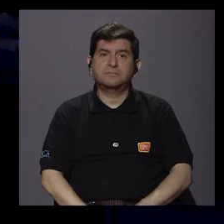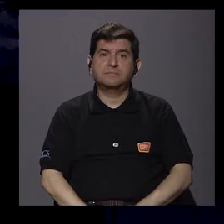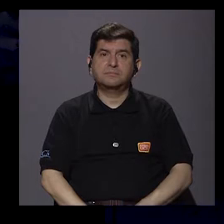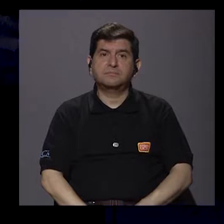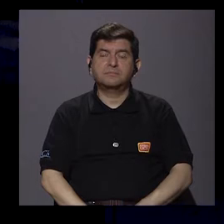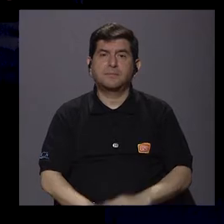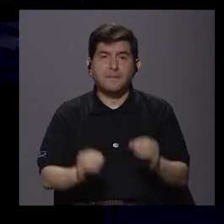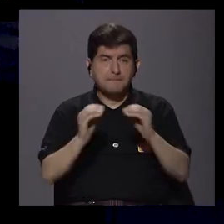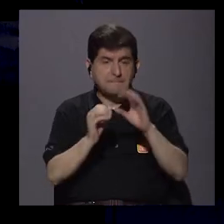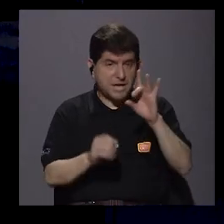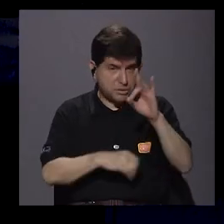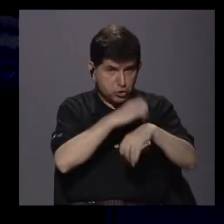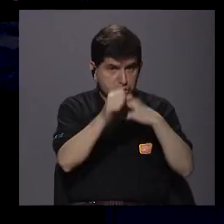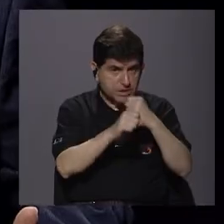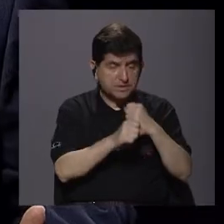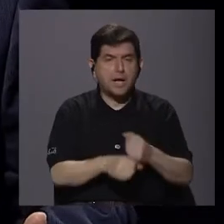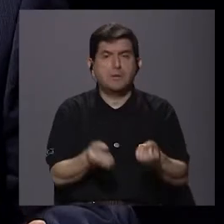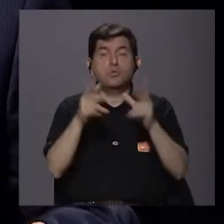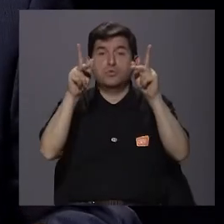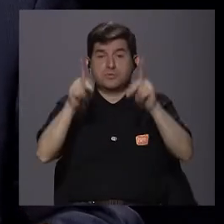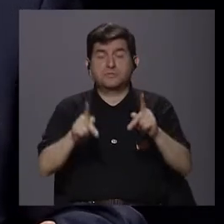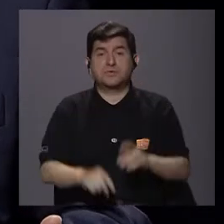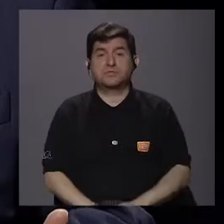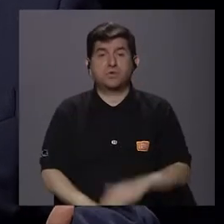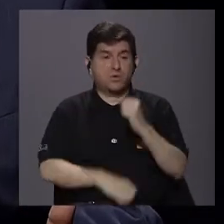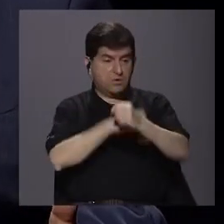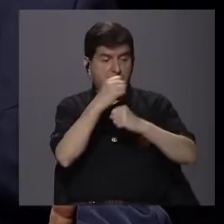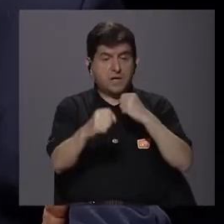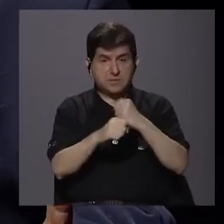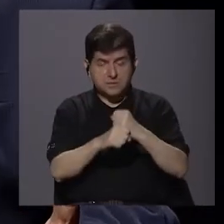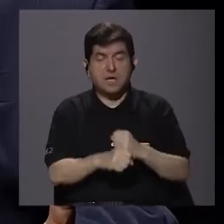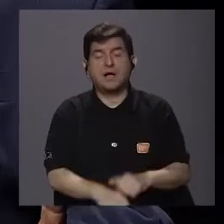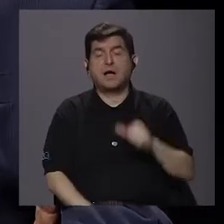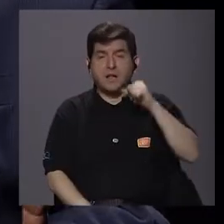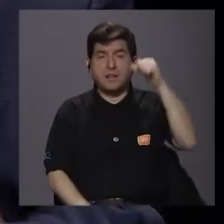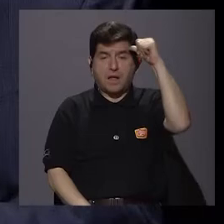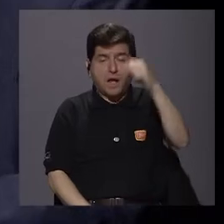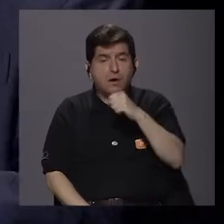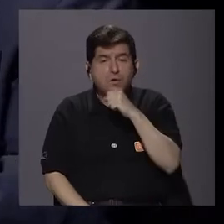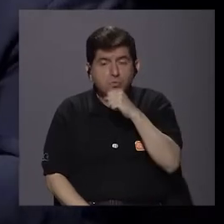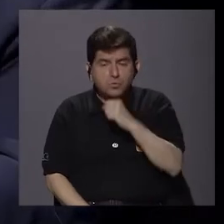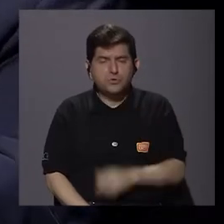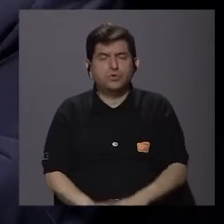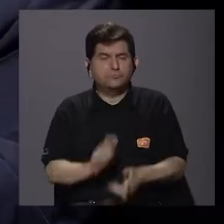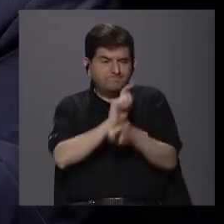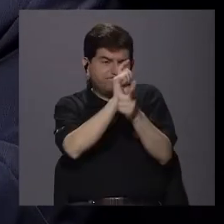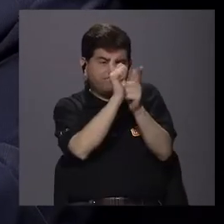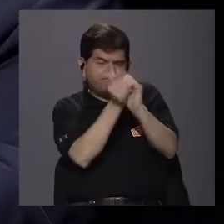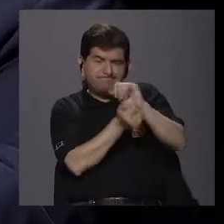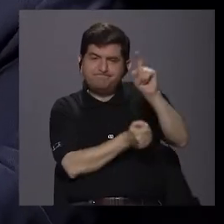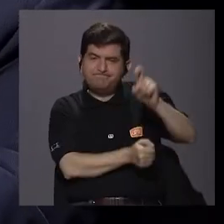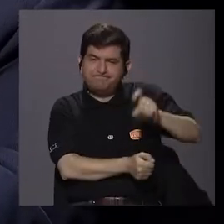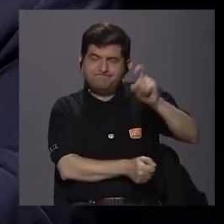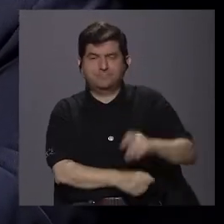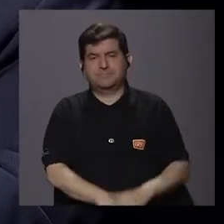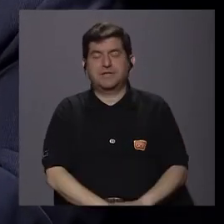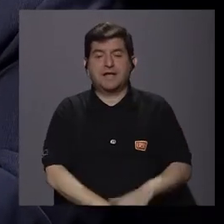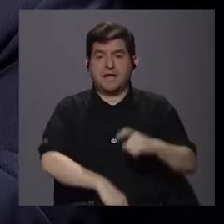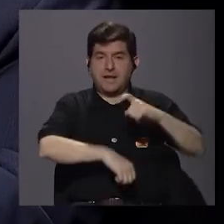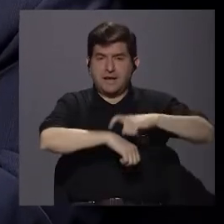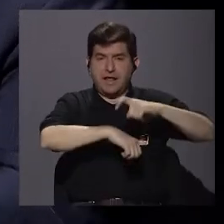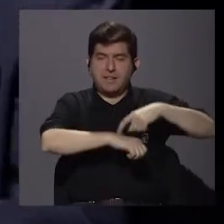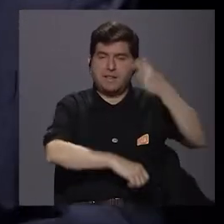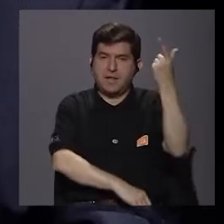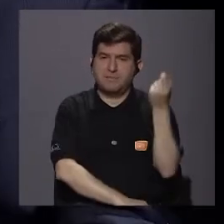muchos muchas personas llegan a avanzada creo que habría que adecuar un poco el